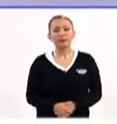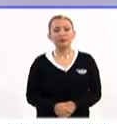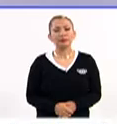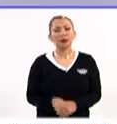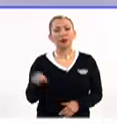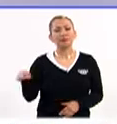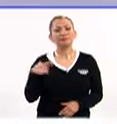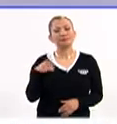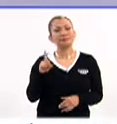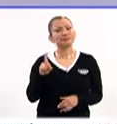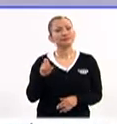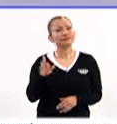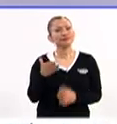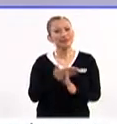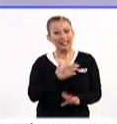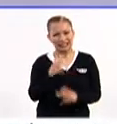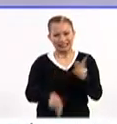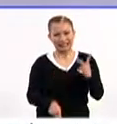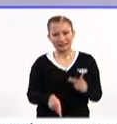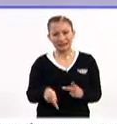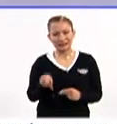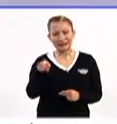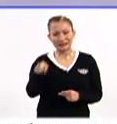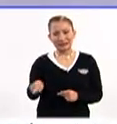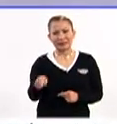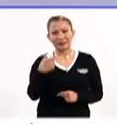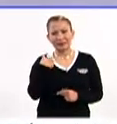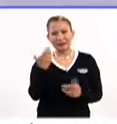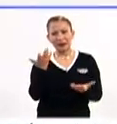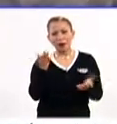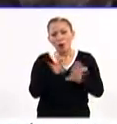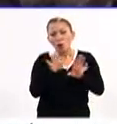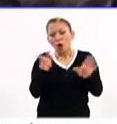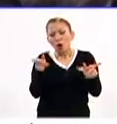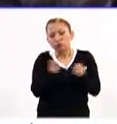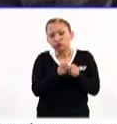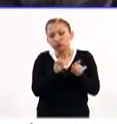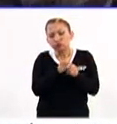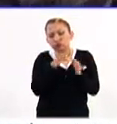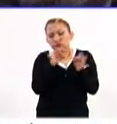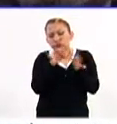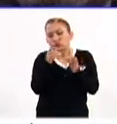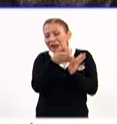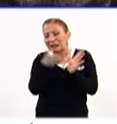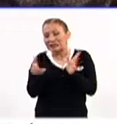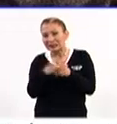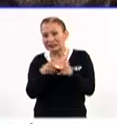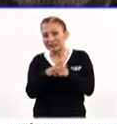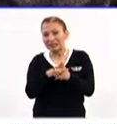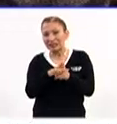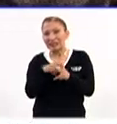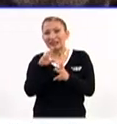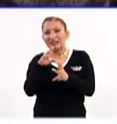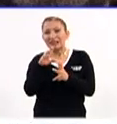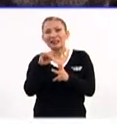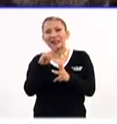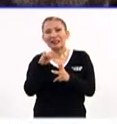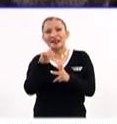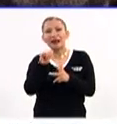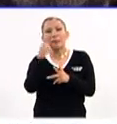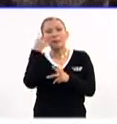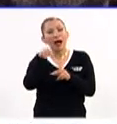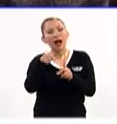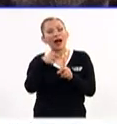México. Doctor, y antes de irnos a la pausa, pues hicimos una muy breve descripción de esta batalla de Centla para llegar